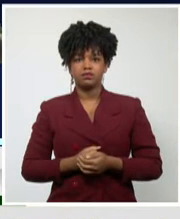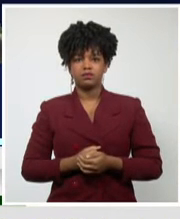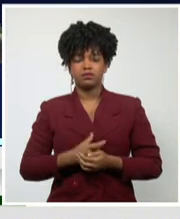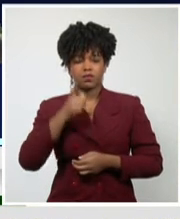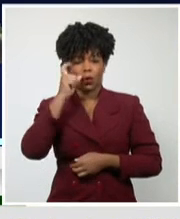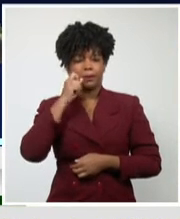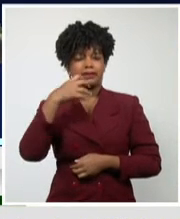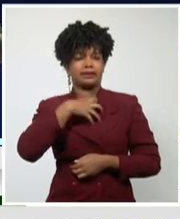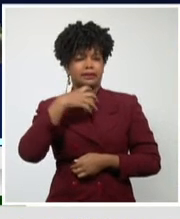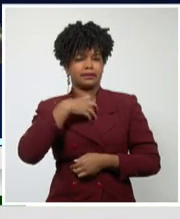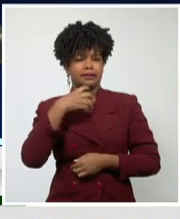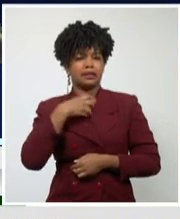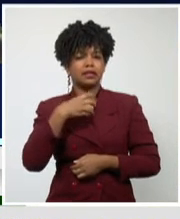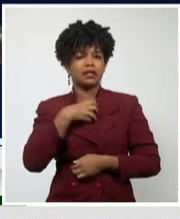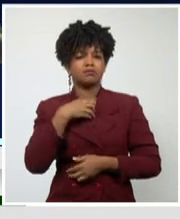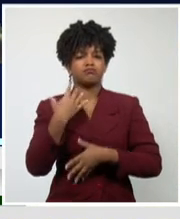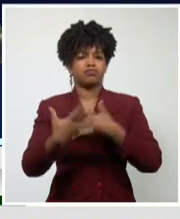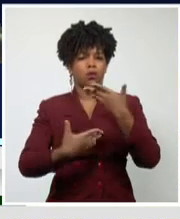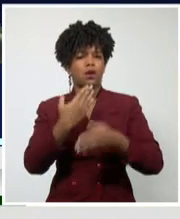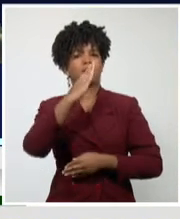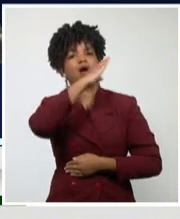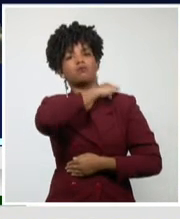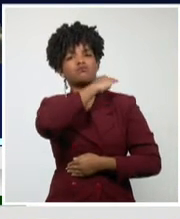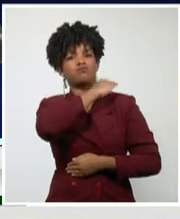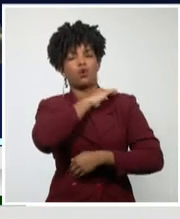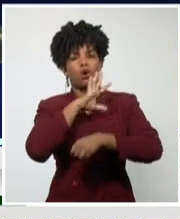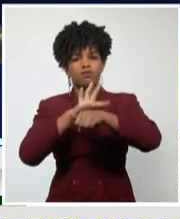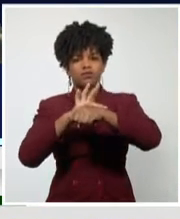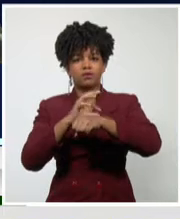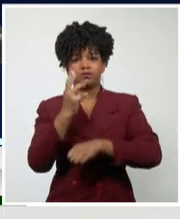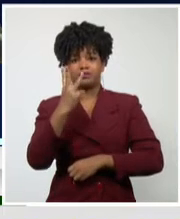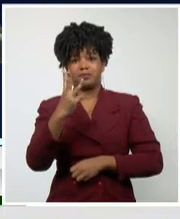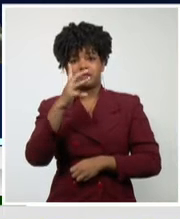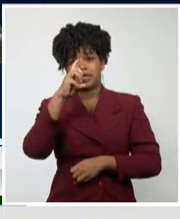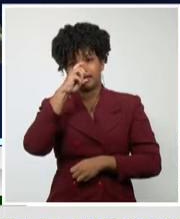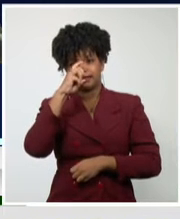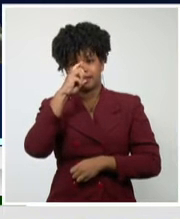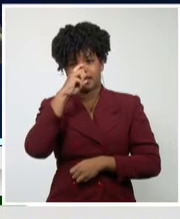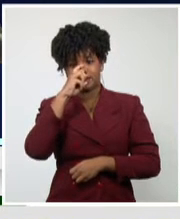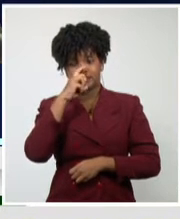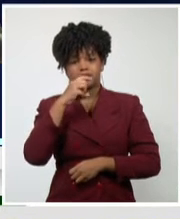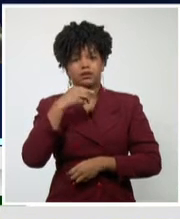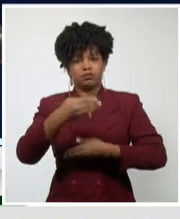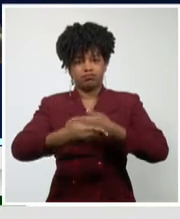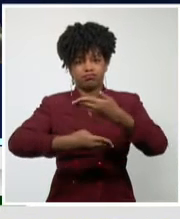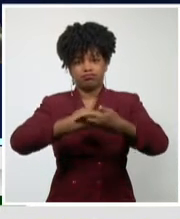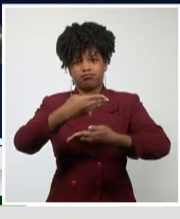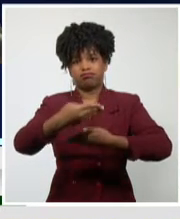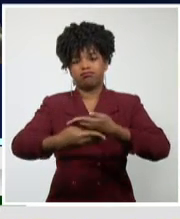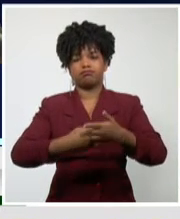antecedente una neoplasia de pulmón con 3 años de evolución. Después de una